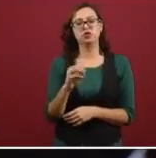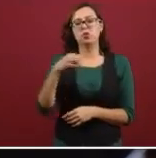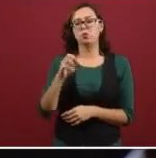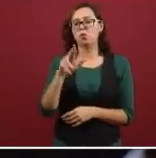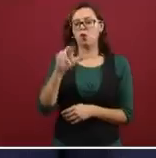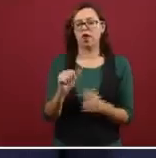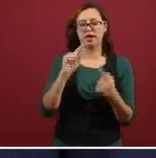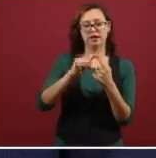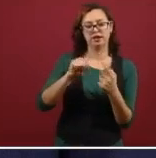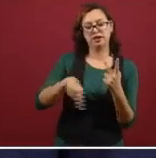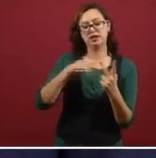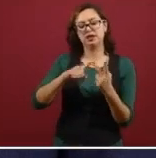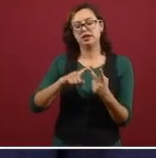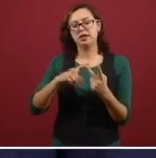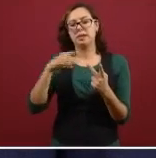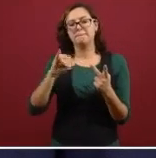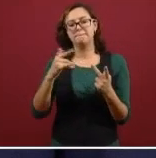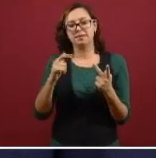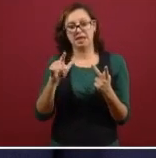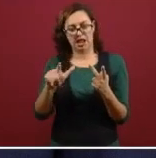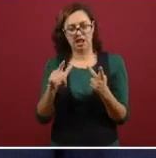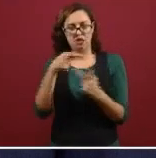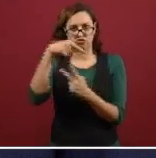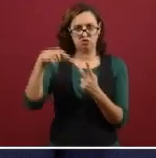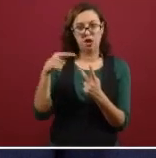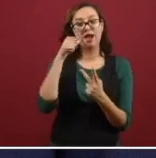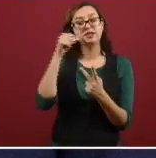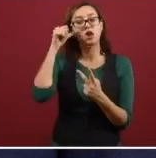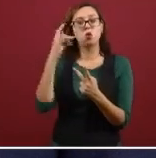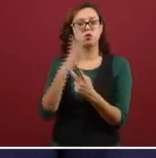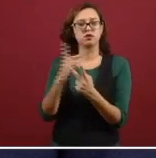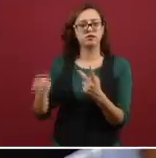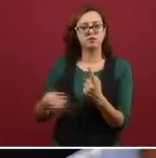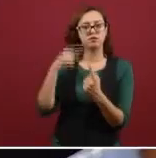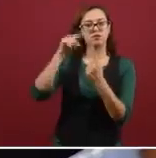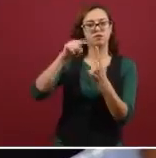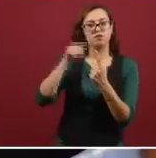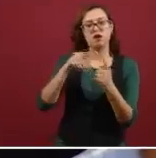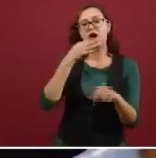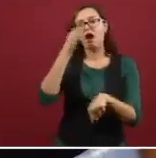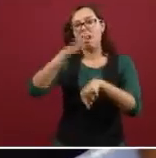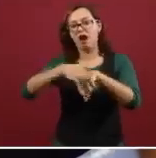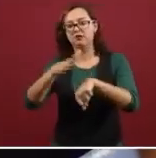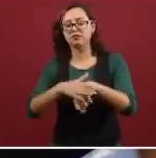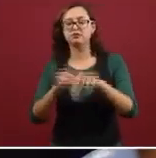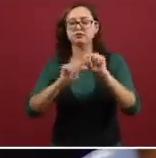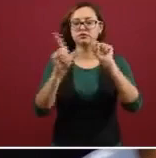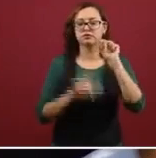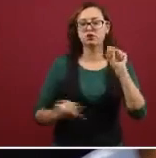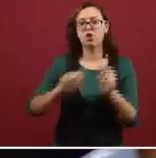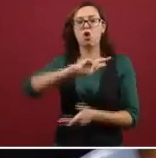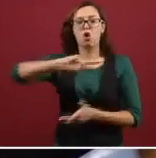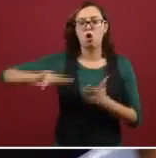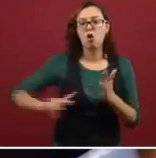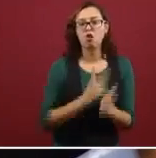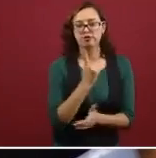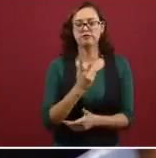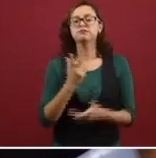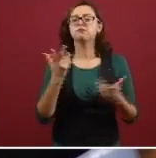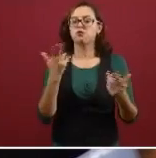Mireles, pero ayer nada más Mora, advirtió al gobierno federal que nuevamente portará armas de